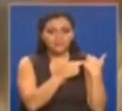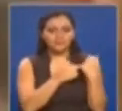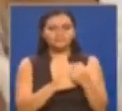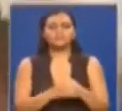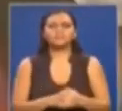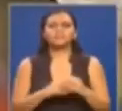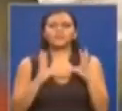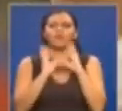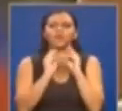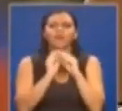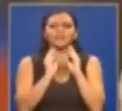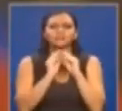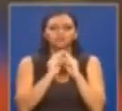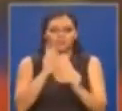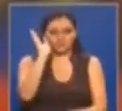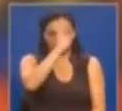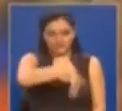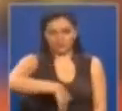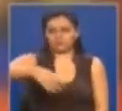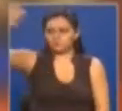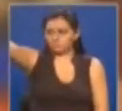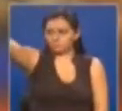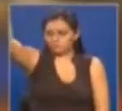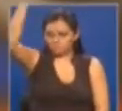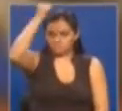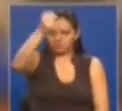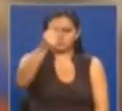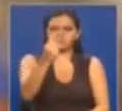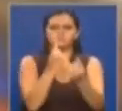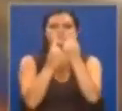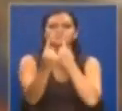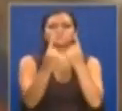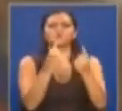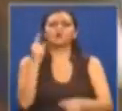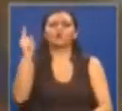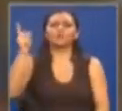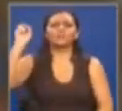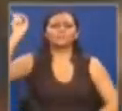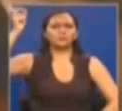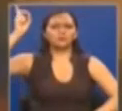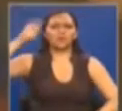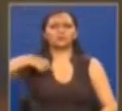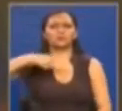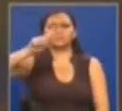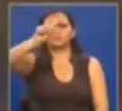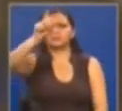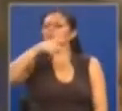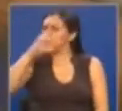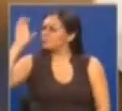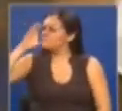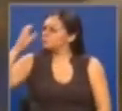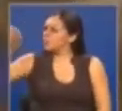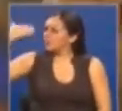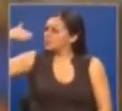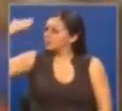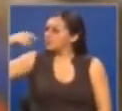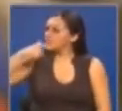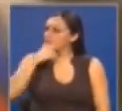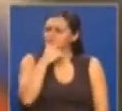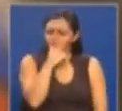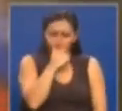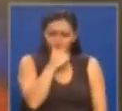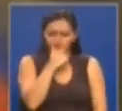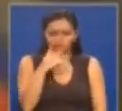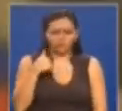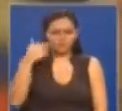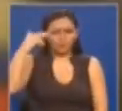Congreso de ese tiempo lo hizo comparecer al Congreso y un congresista preguntó ni sé qué cosa. Búsqueme alguna vez, tratemos de encontrar ese